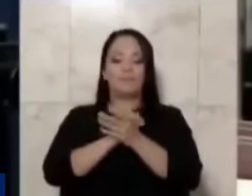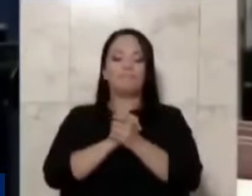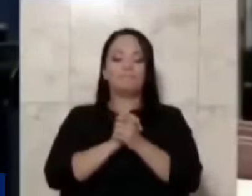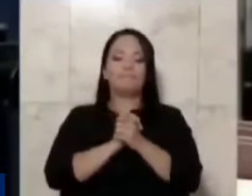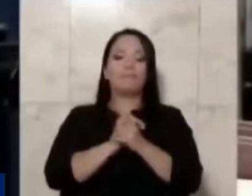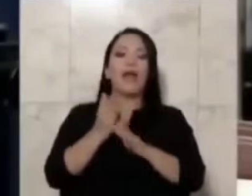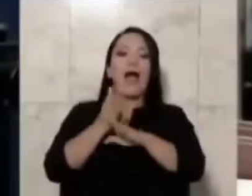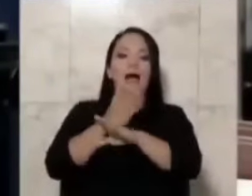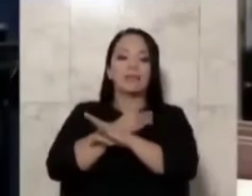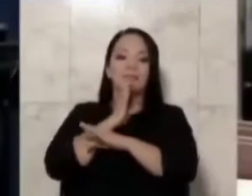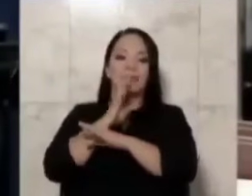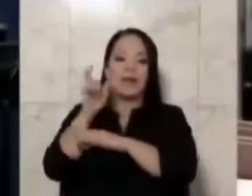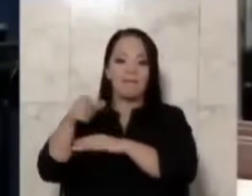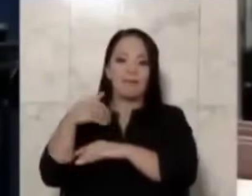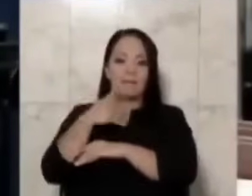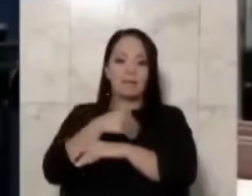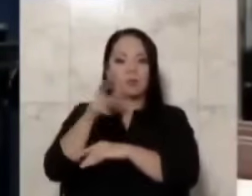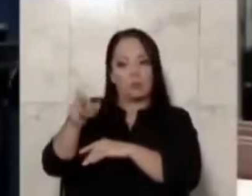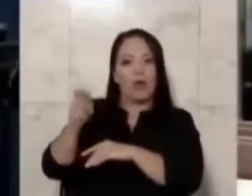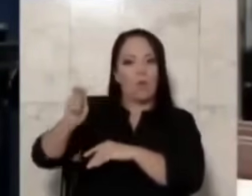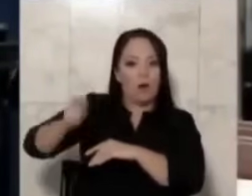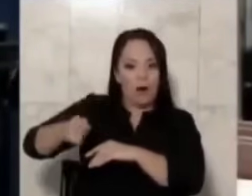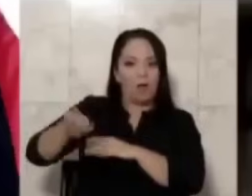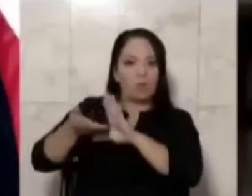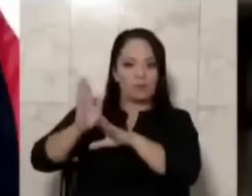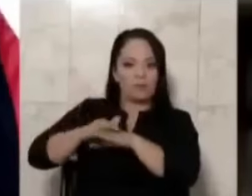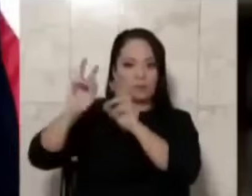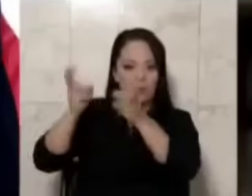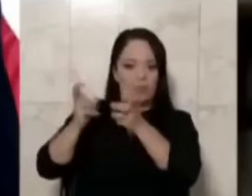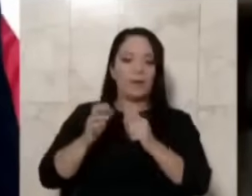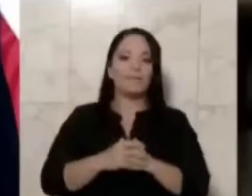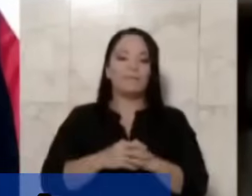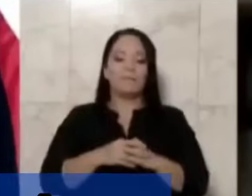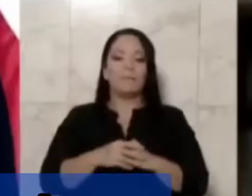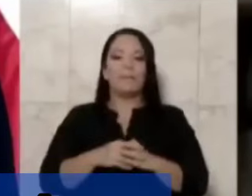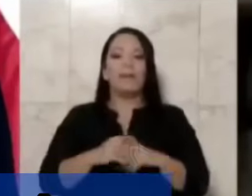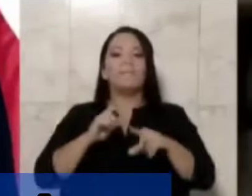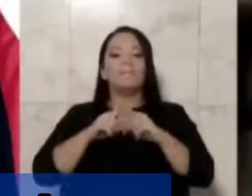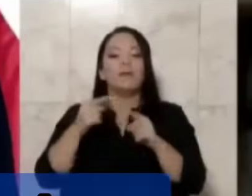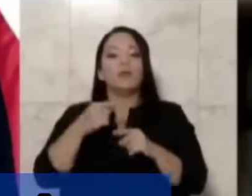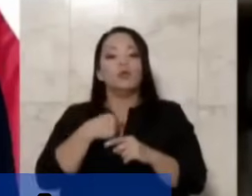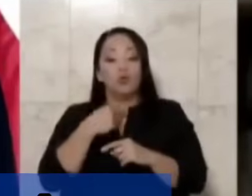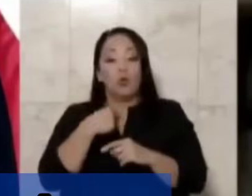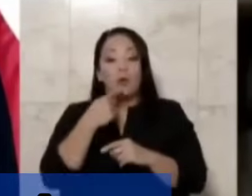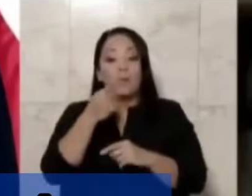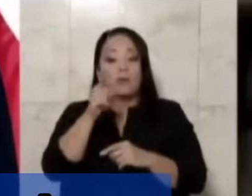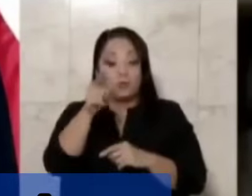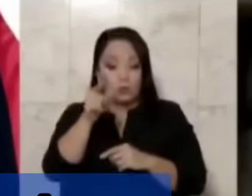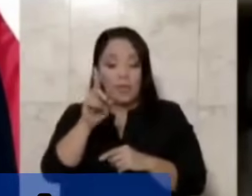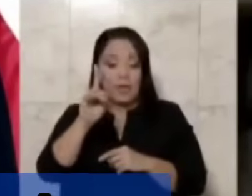además es abogado y experto en el tema, don Danilo, yo le he dicho a usted